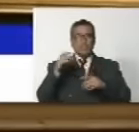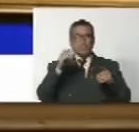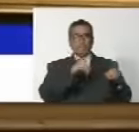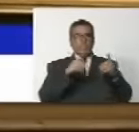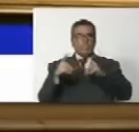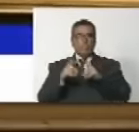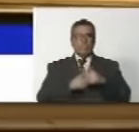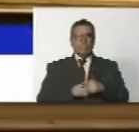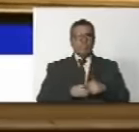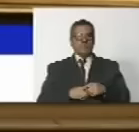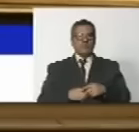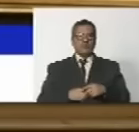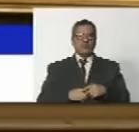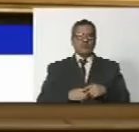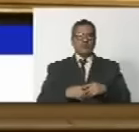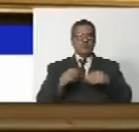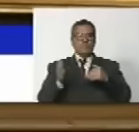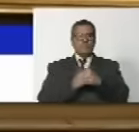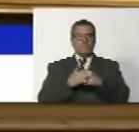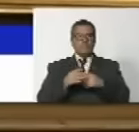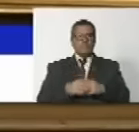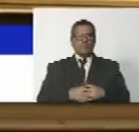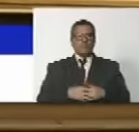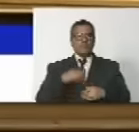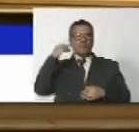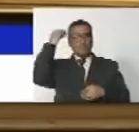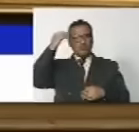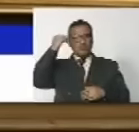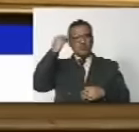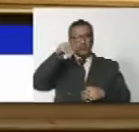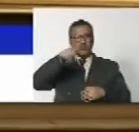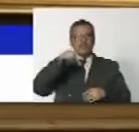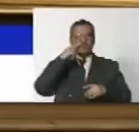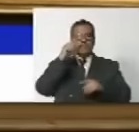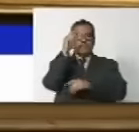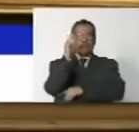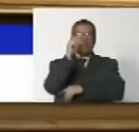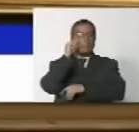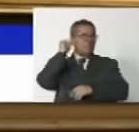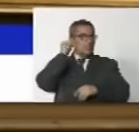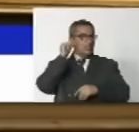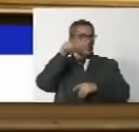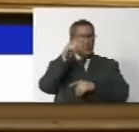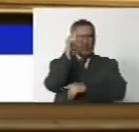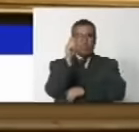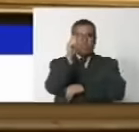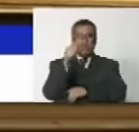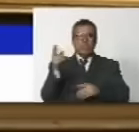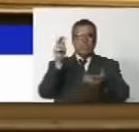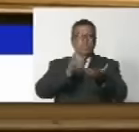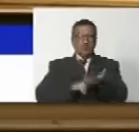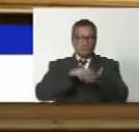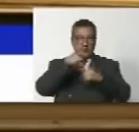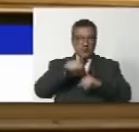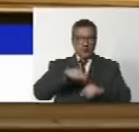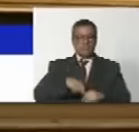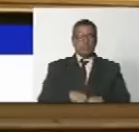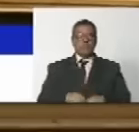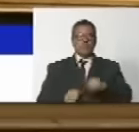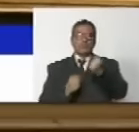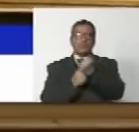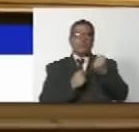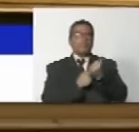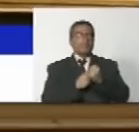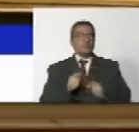debate. Se cierra. En consideración, las honorables diputadas y los honorables diputados que estén a favor de aprobar